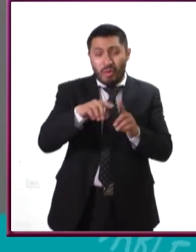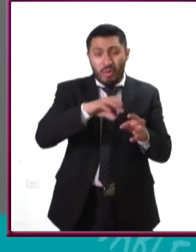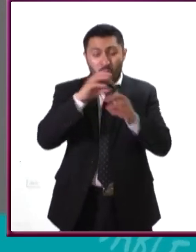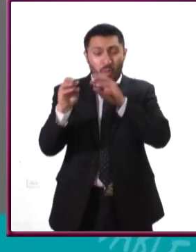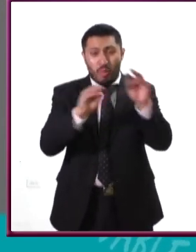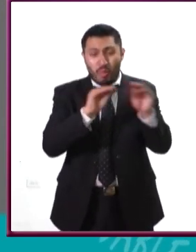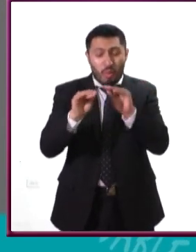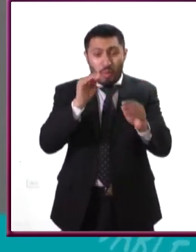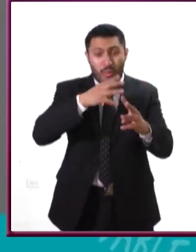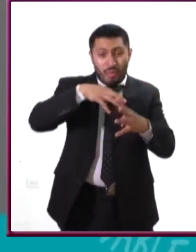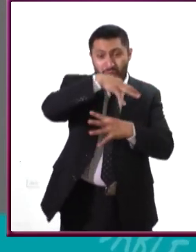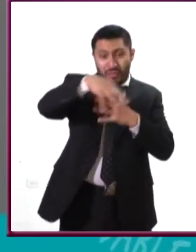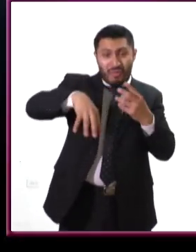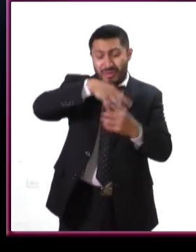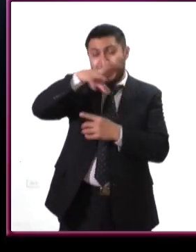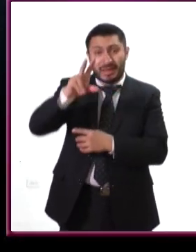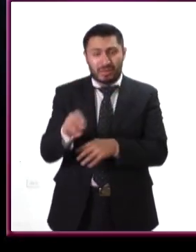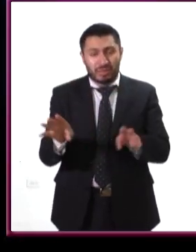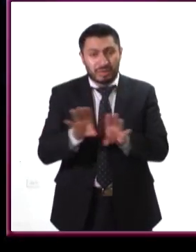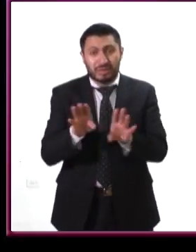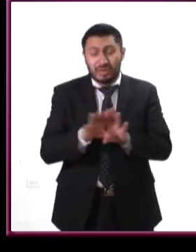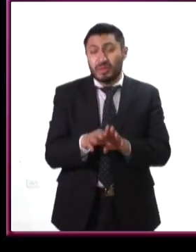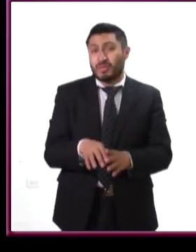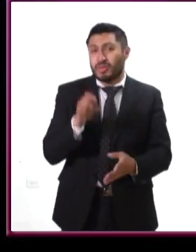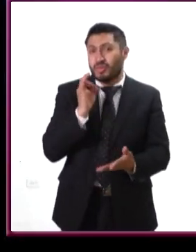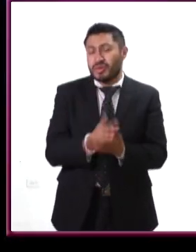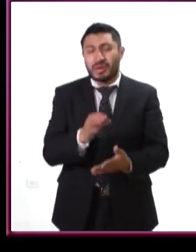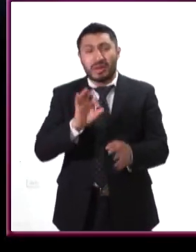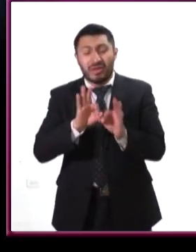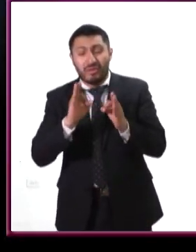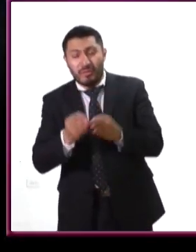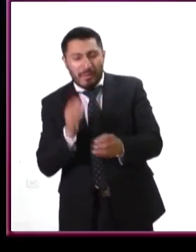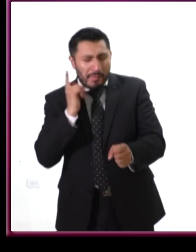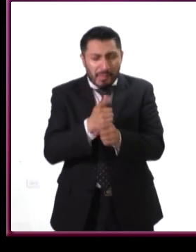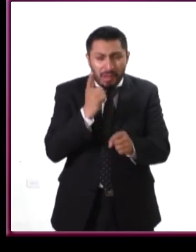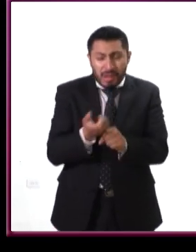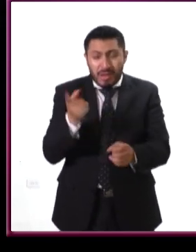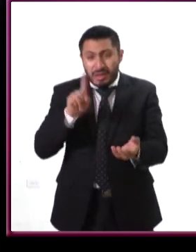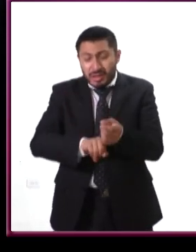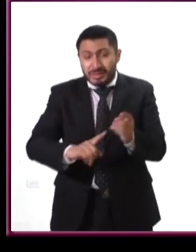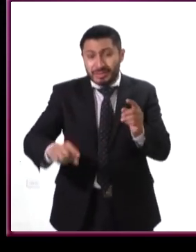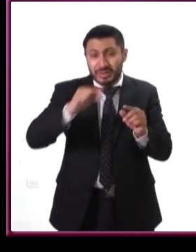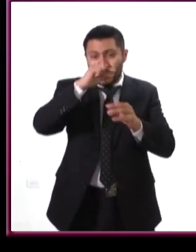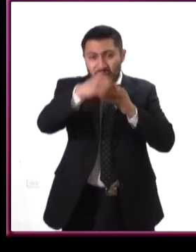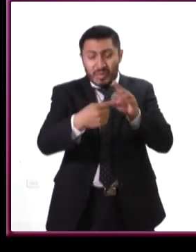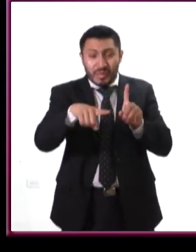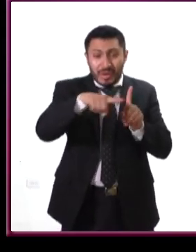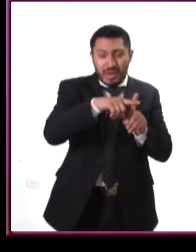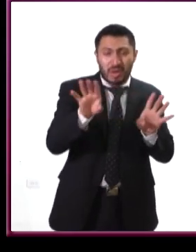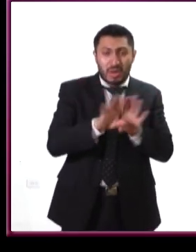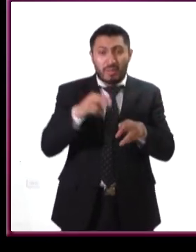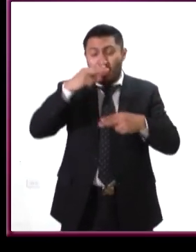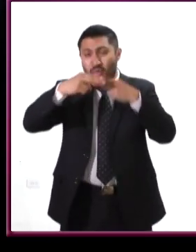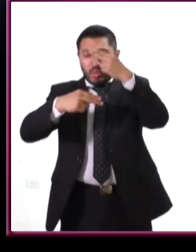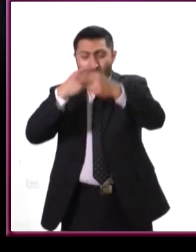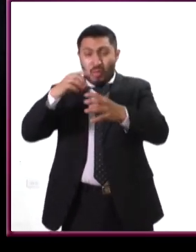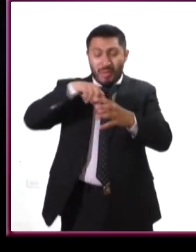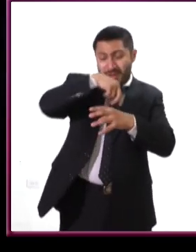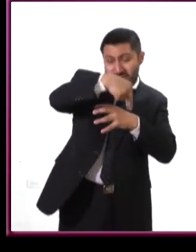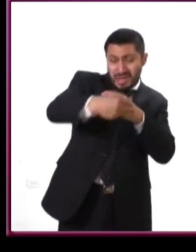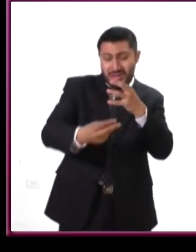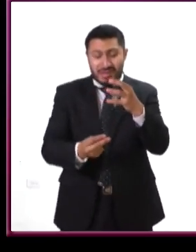un sistema planetario, sino que solo podemos hablar de la probabilidad de encontrar el electrón en una especie de